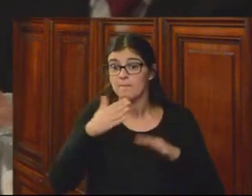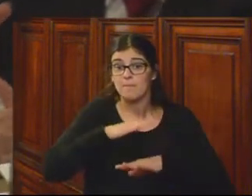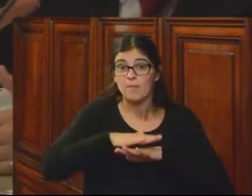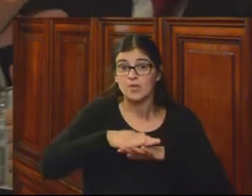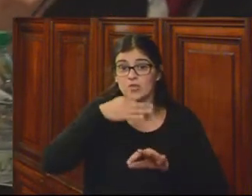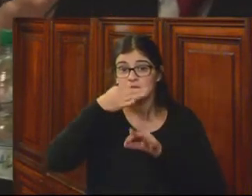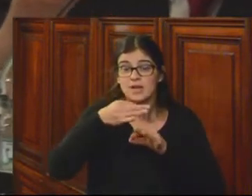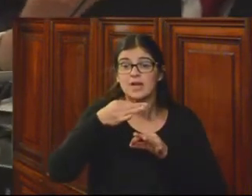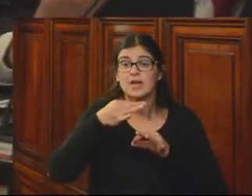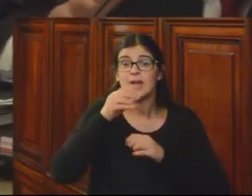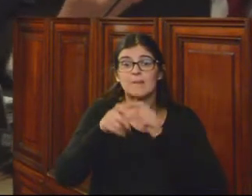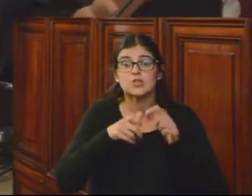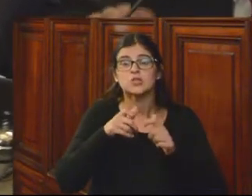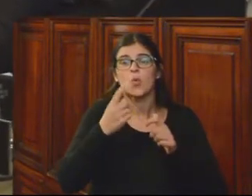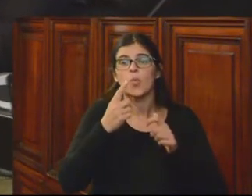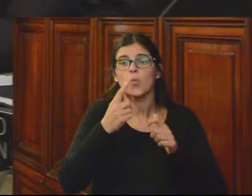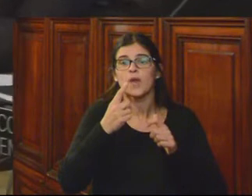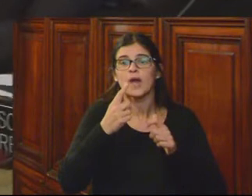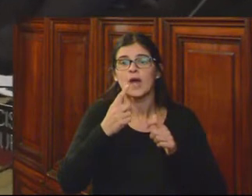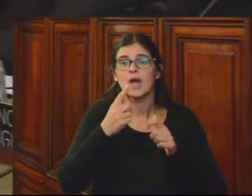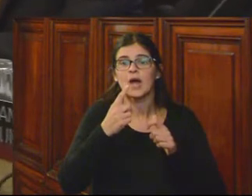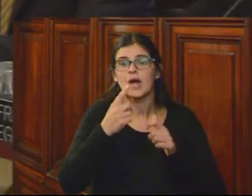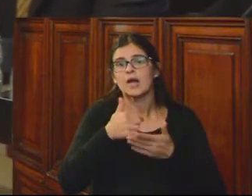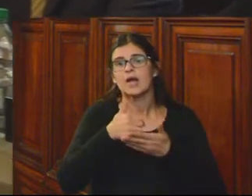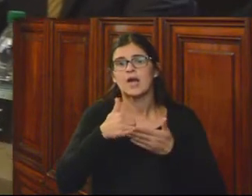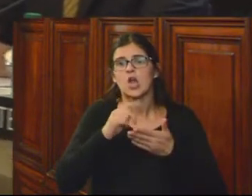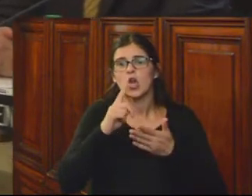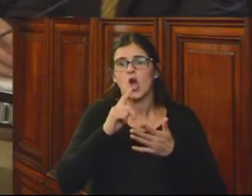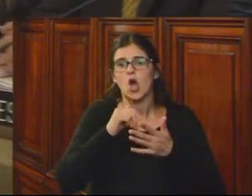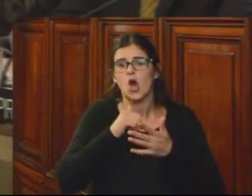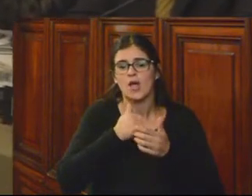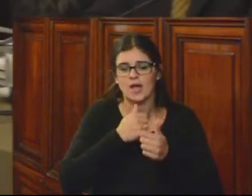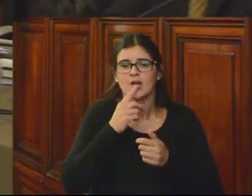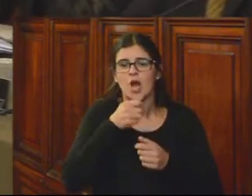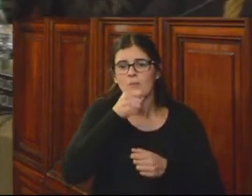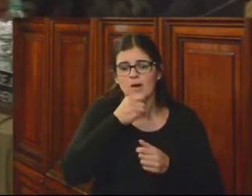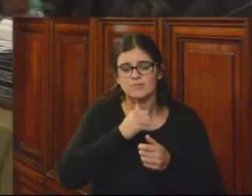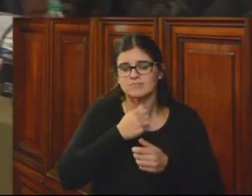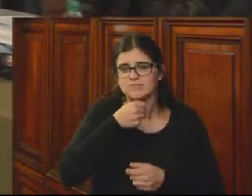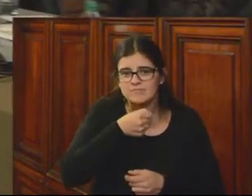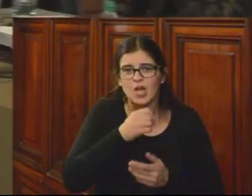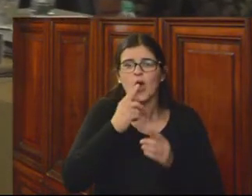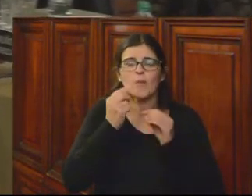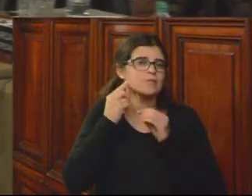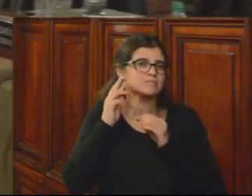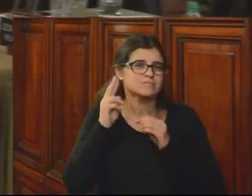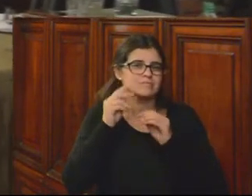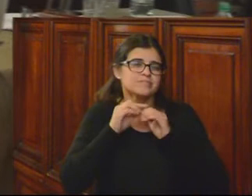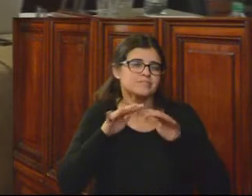personas mantengan una distancia prudente, no demasiado pegados al micro que distorsiona y